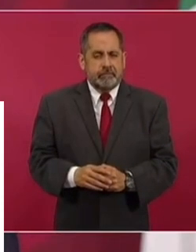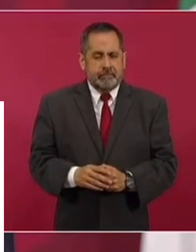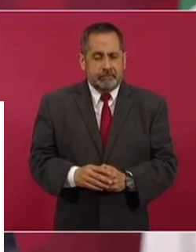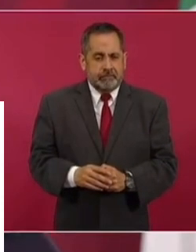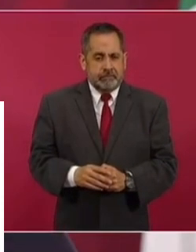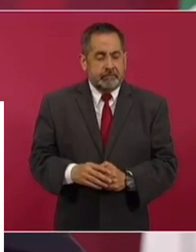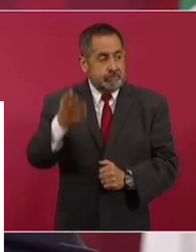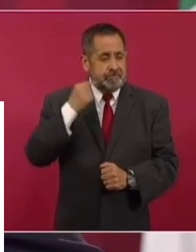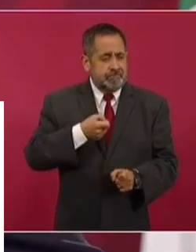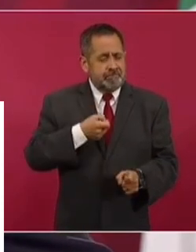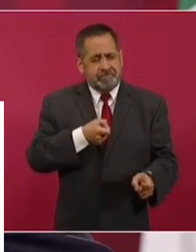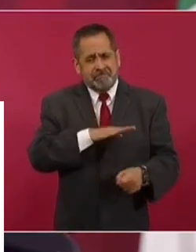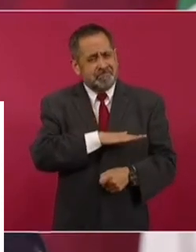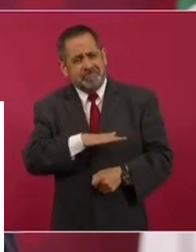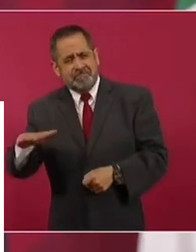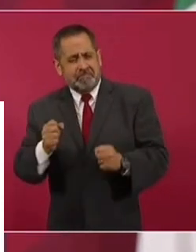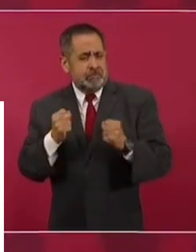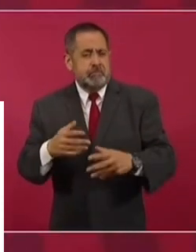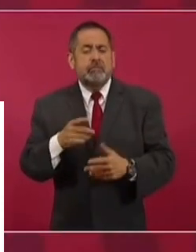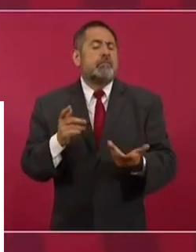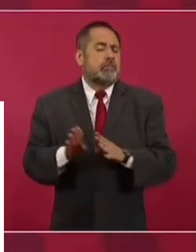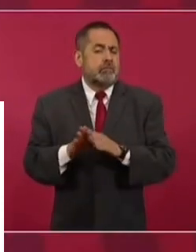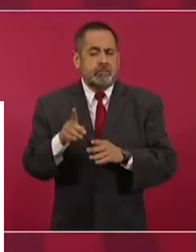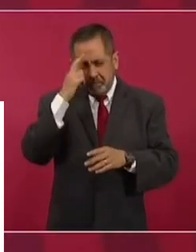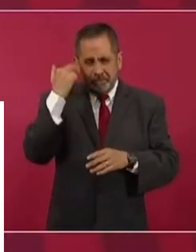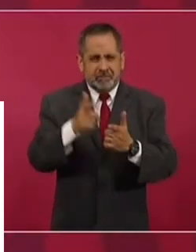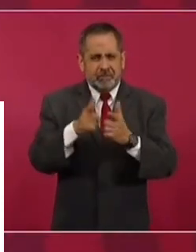una masacre de un grupo